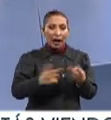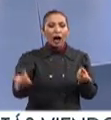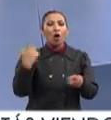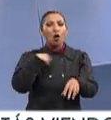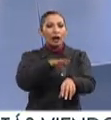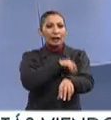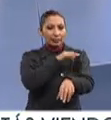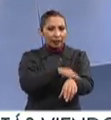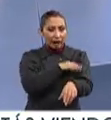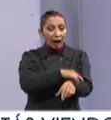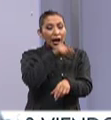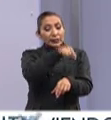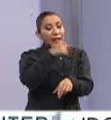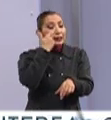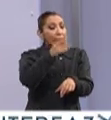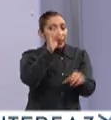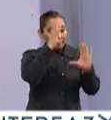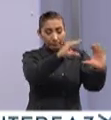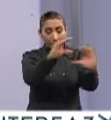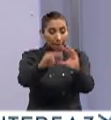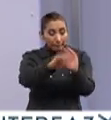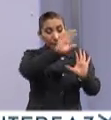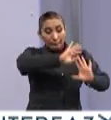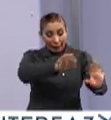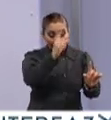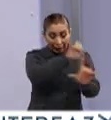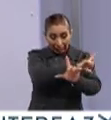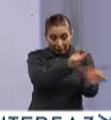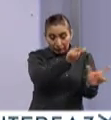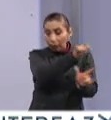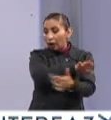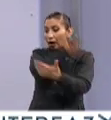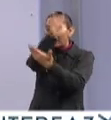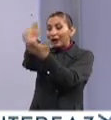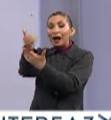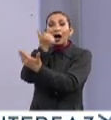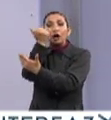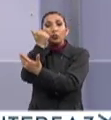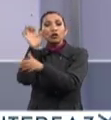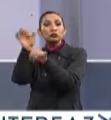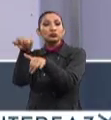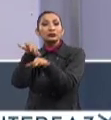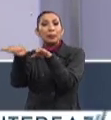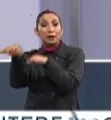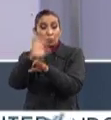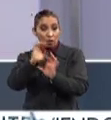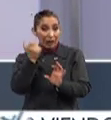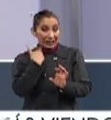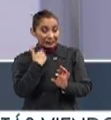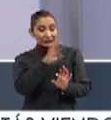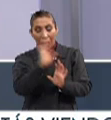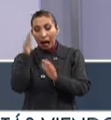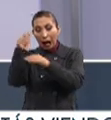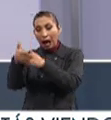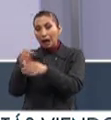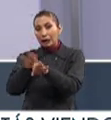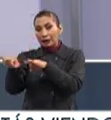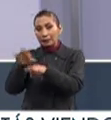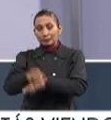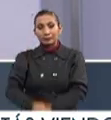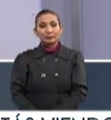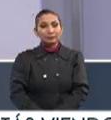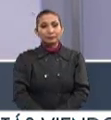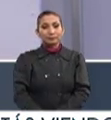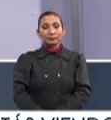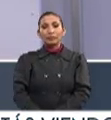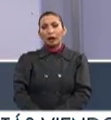en las cuales también buscan apoyar y meter, insertar a los alumnos en cuanto regresen a este tipo de industria.